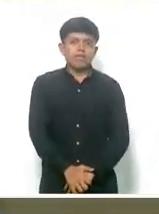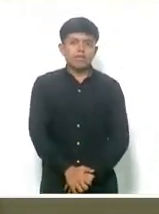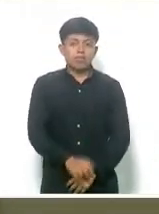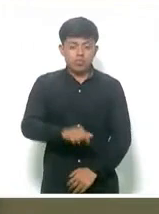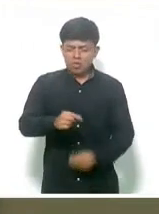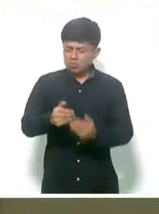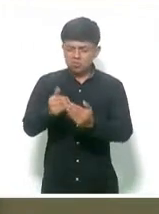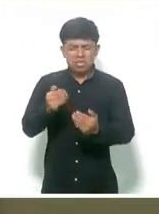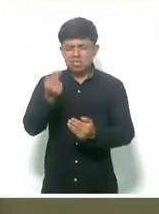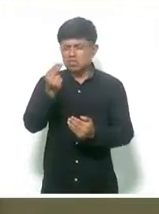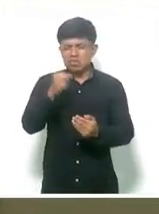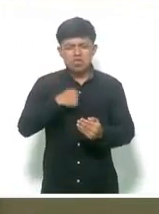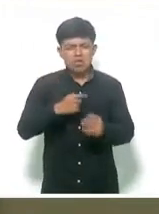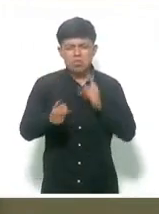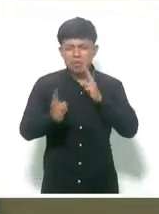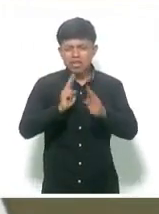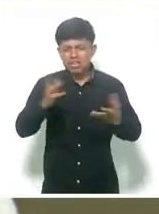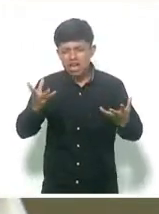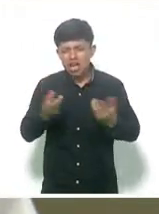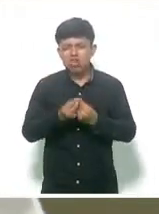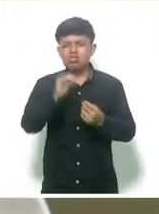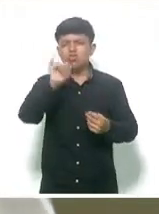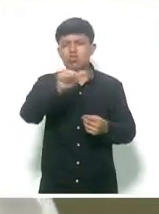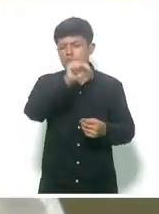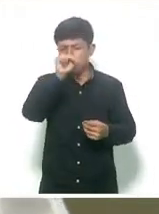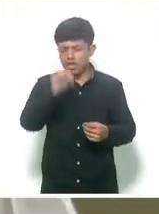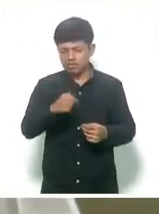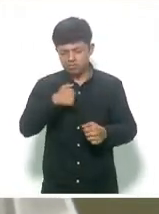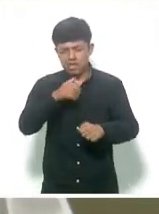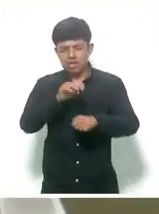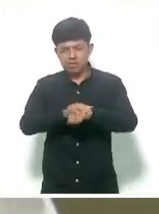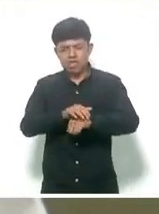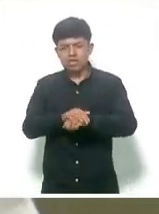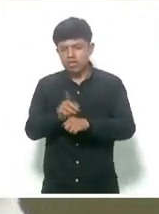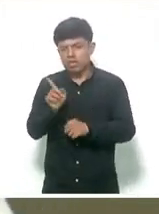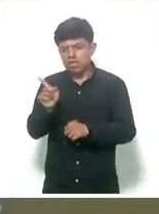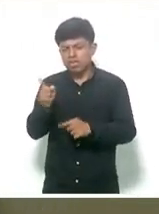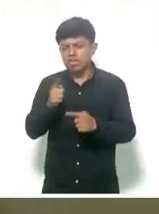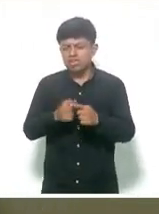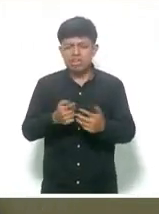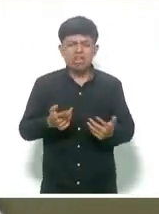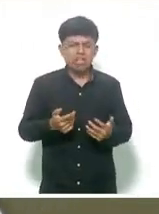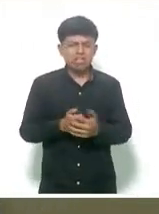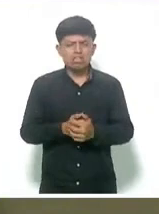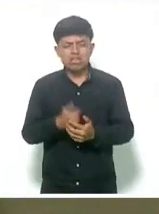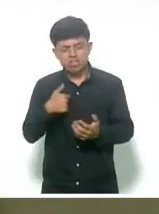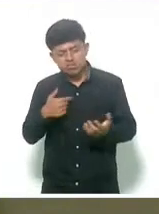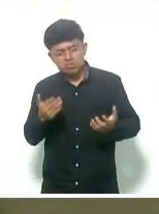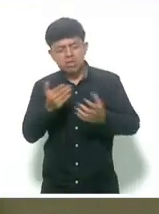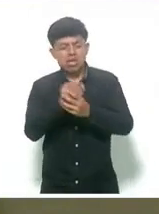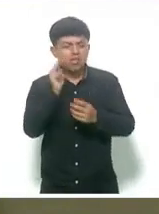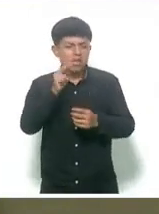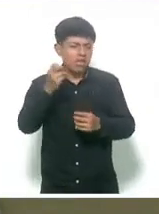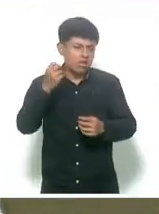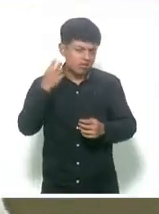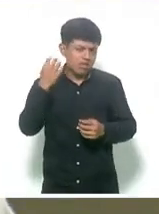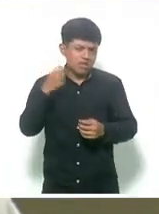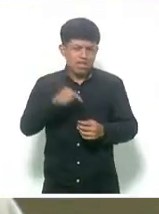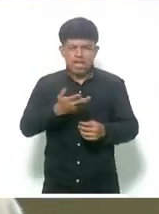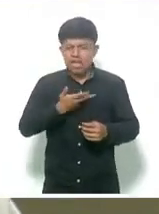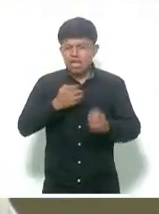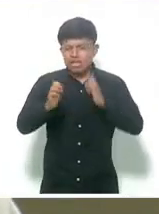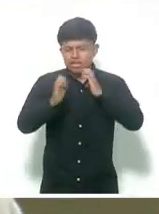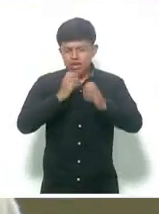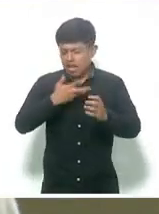platicar y convivir con Juan Terán regalado y ahí está mi presencia y digo Ahí está la la entrevista